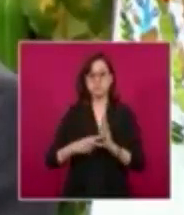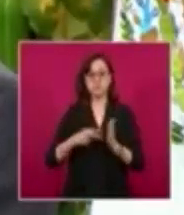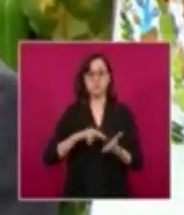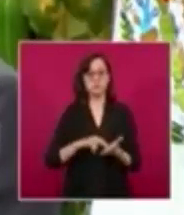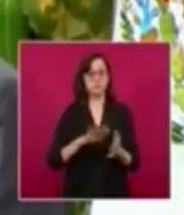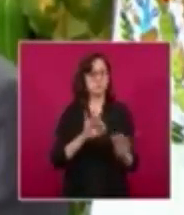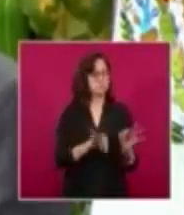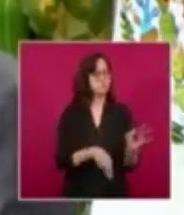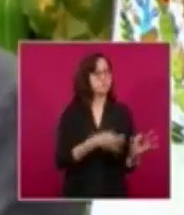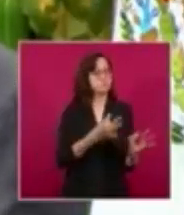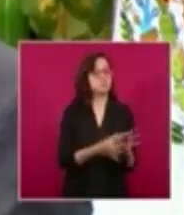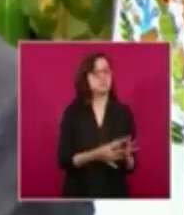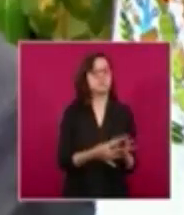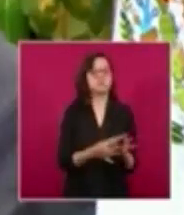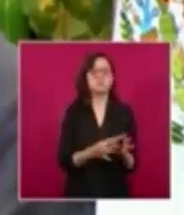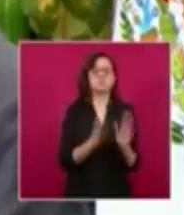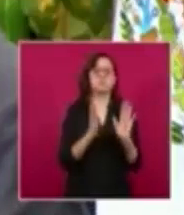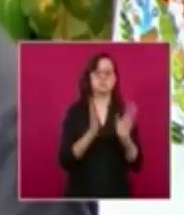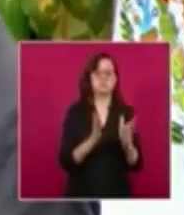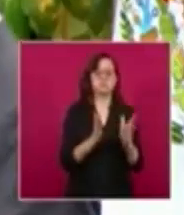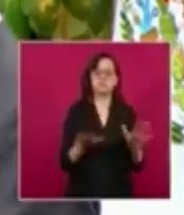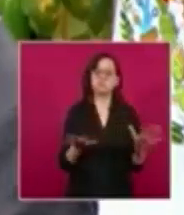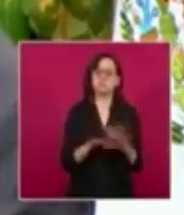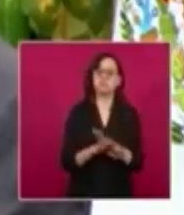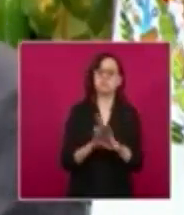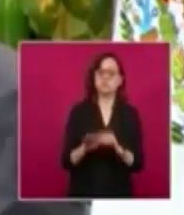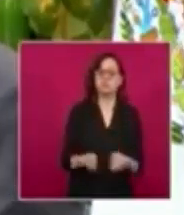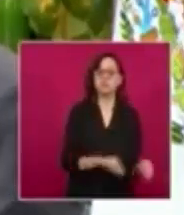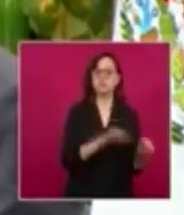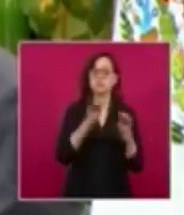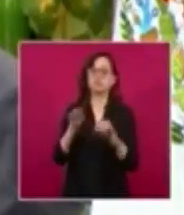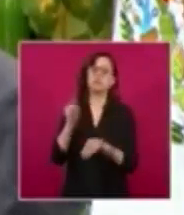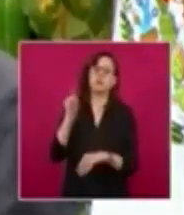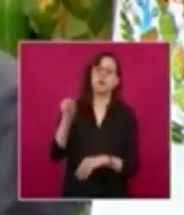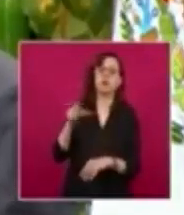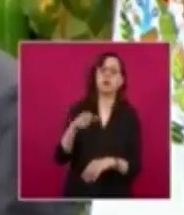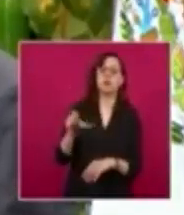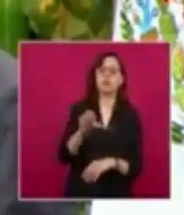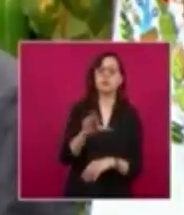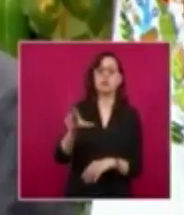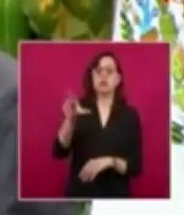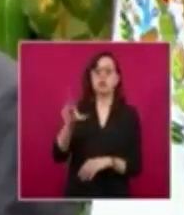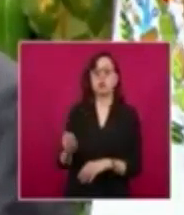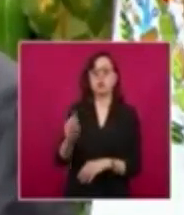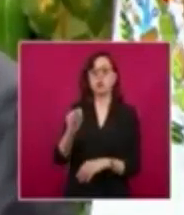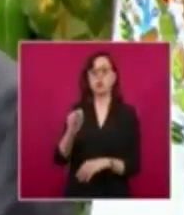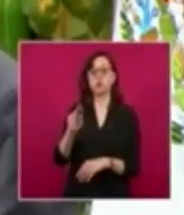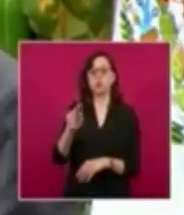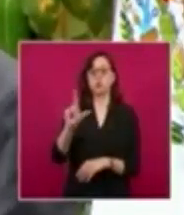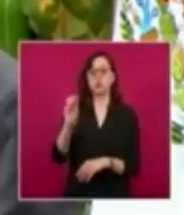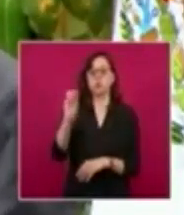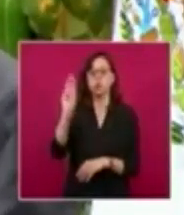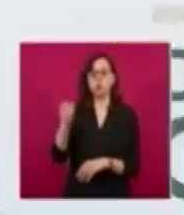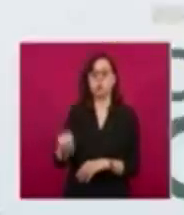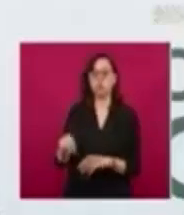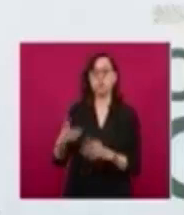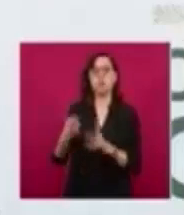tiene acostumbrados, duró un poco menos de una hora, pero pues, en fin, no fue